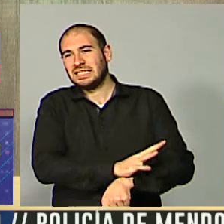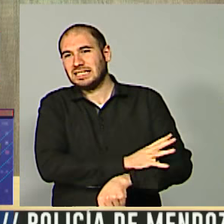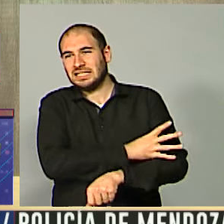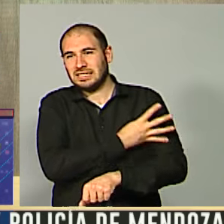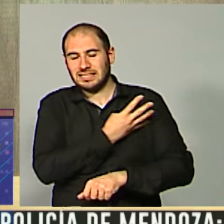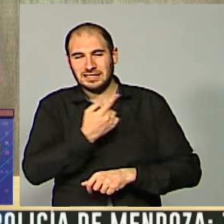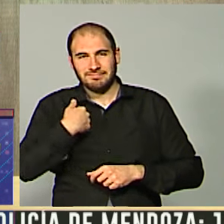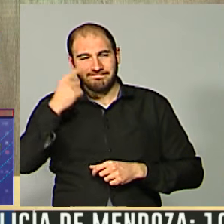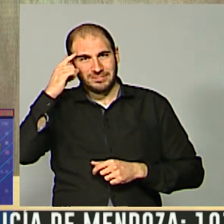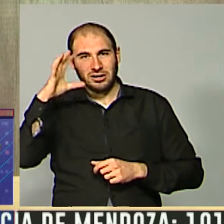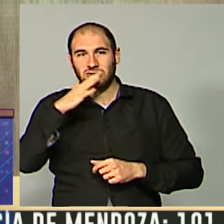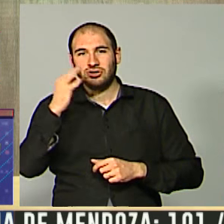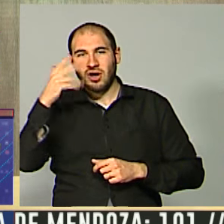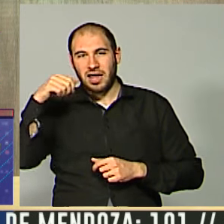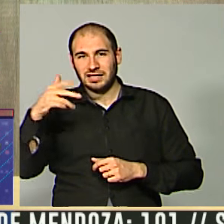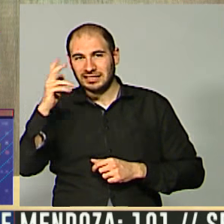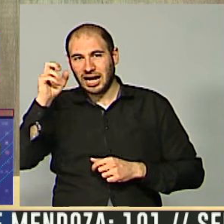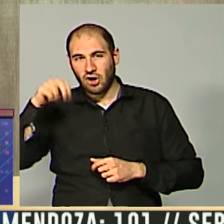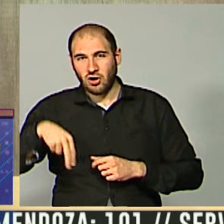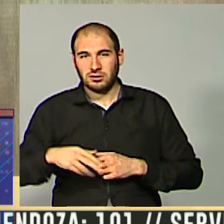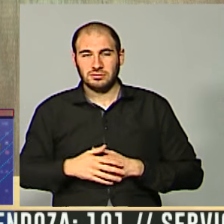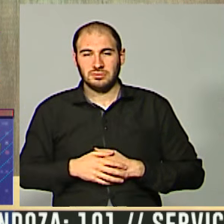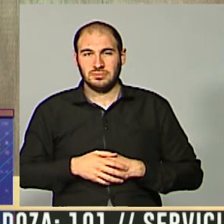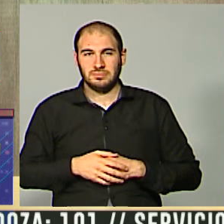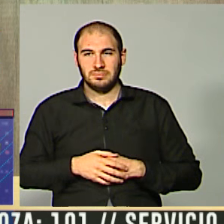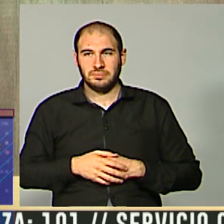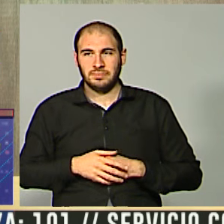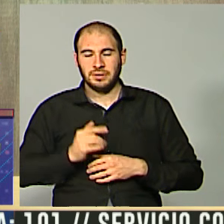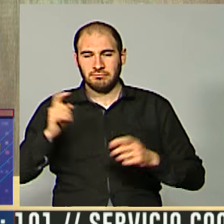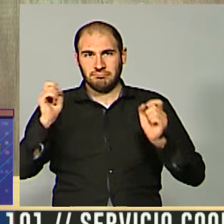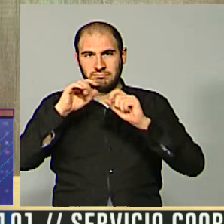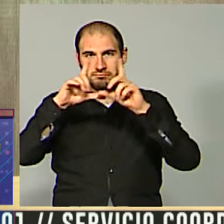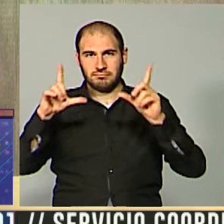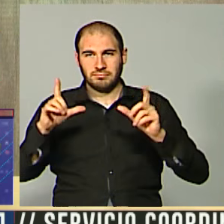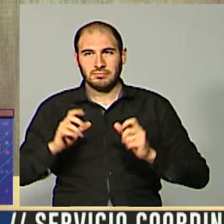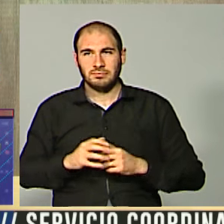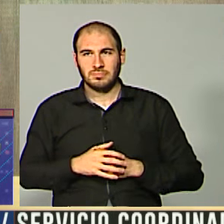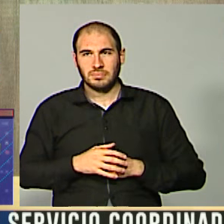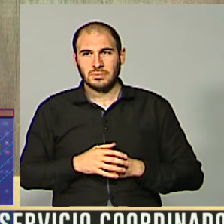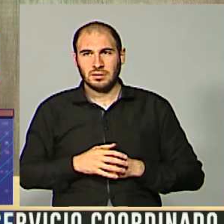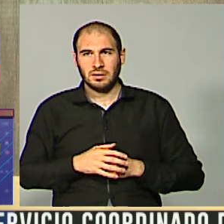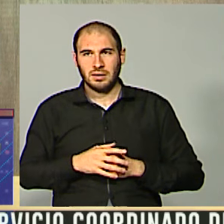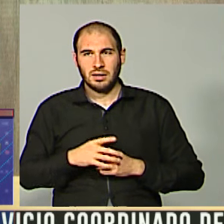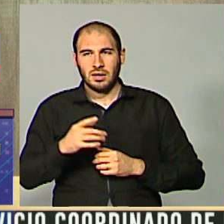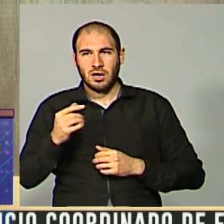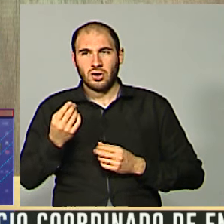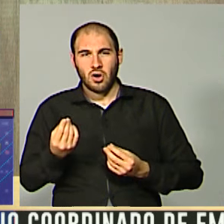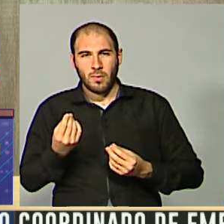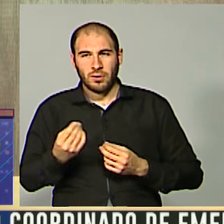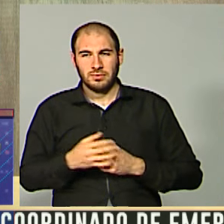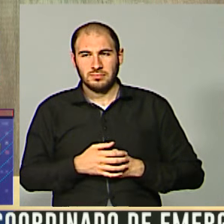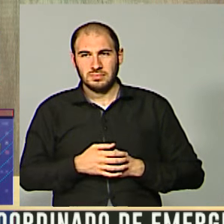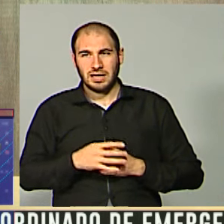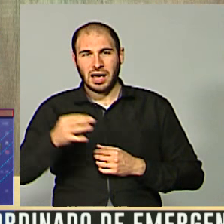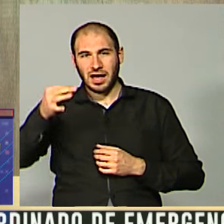gallina y pensé en Joana Chacón. Y la verdad que es increíble la subjetividad, digo, cómo